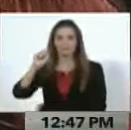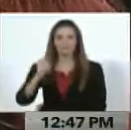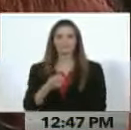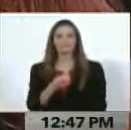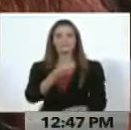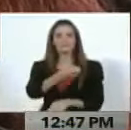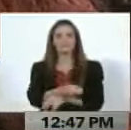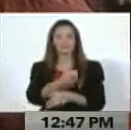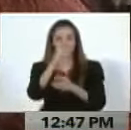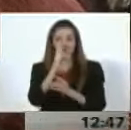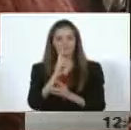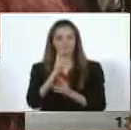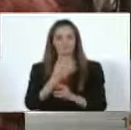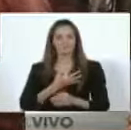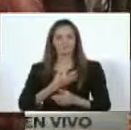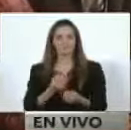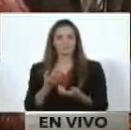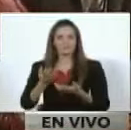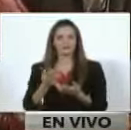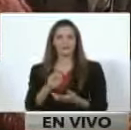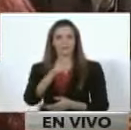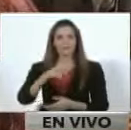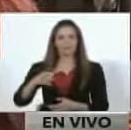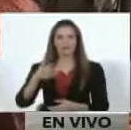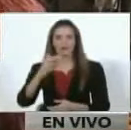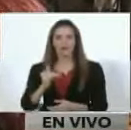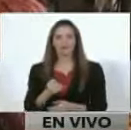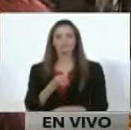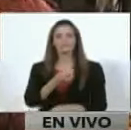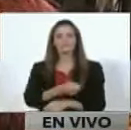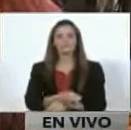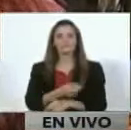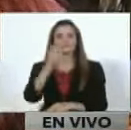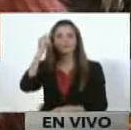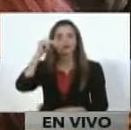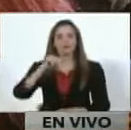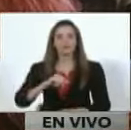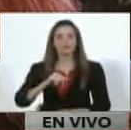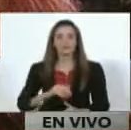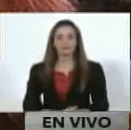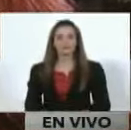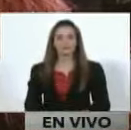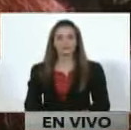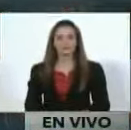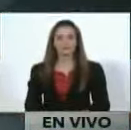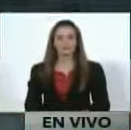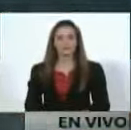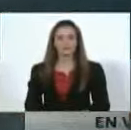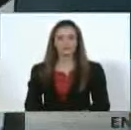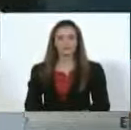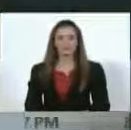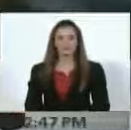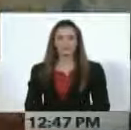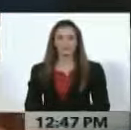los reconocimientos a quienes reciben su título el día de hoy.